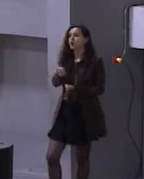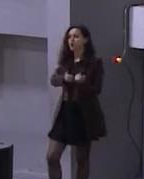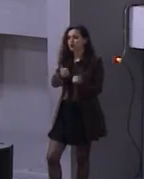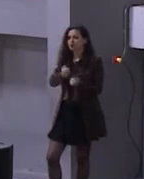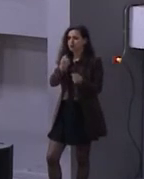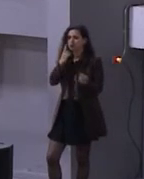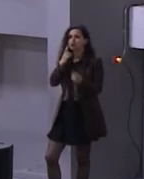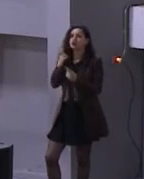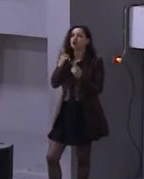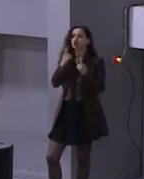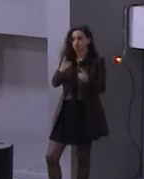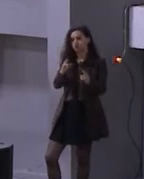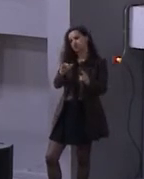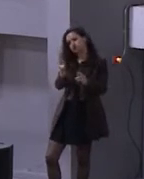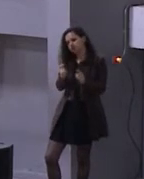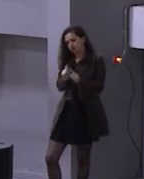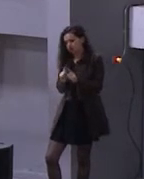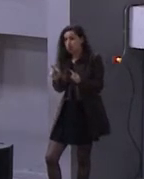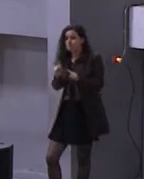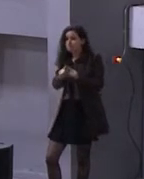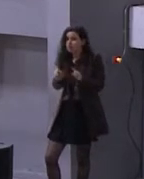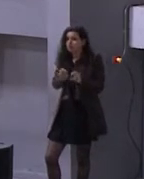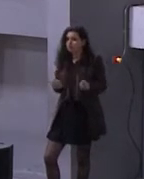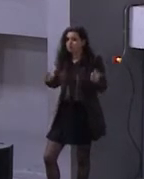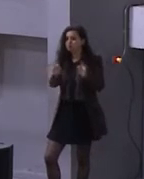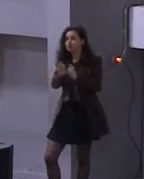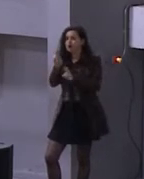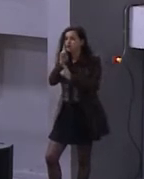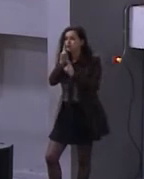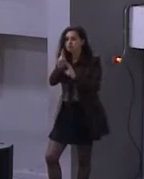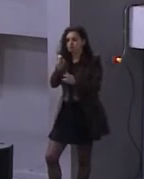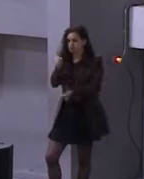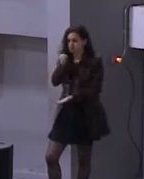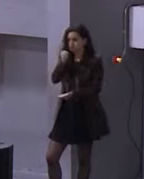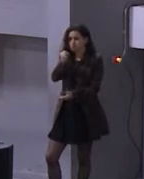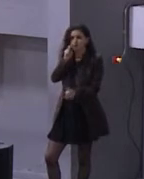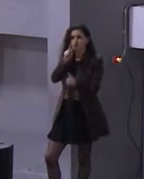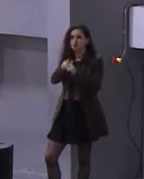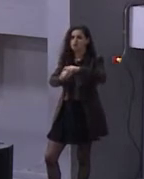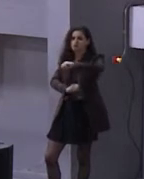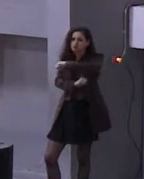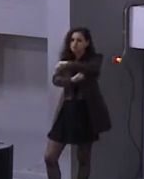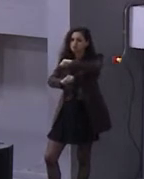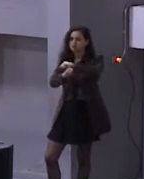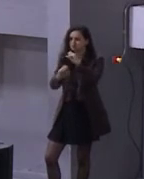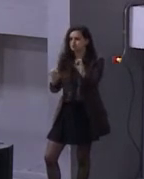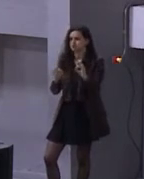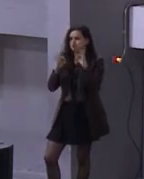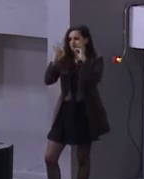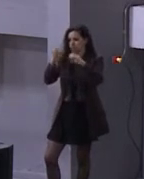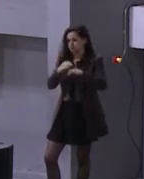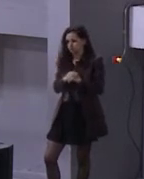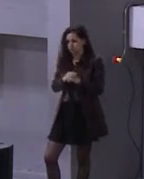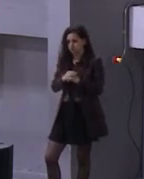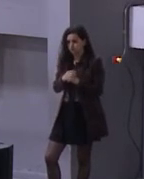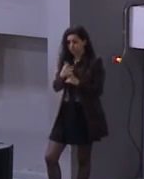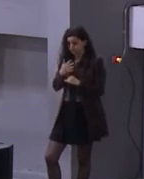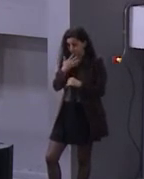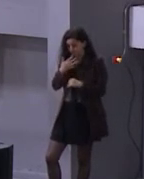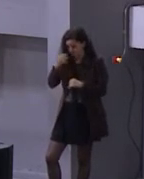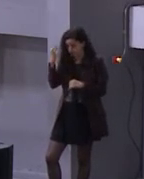por supuesto, las brechas, pero también reconocer los recursos para el fortalecimiento de la calidad. En realidad, si es